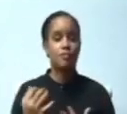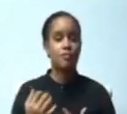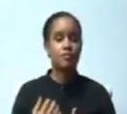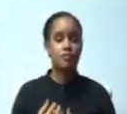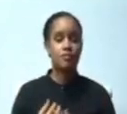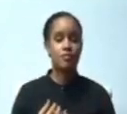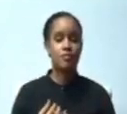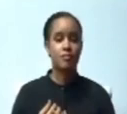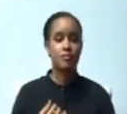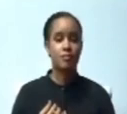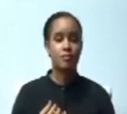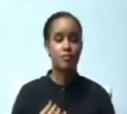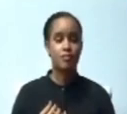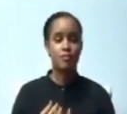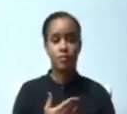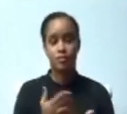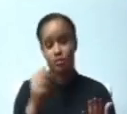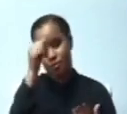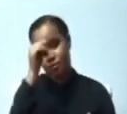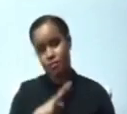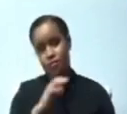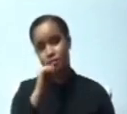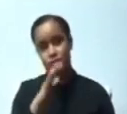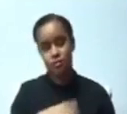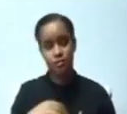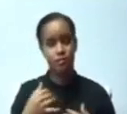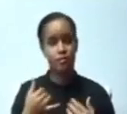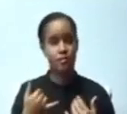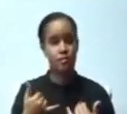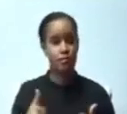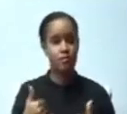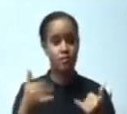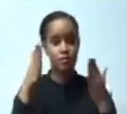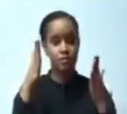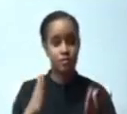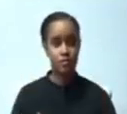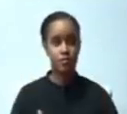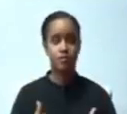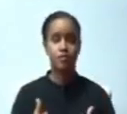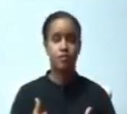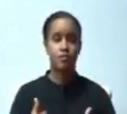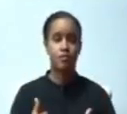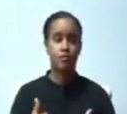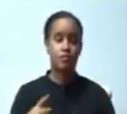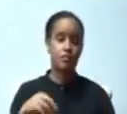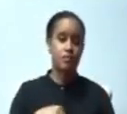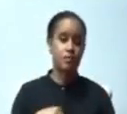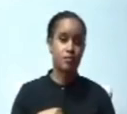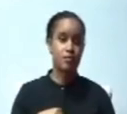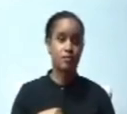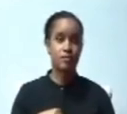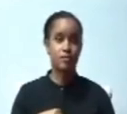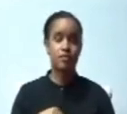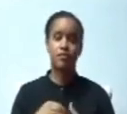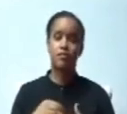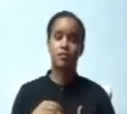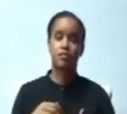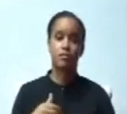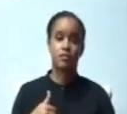playa de hombres y mujeres deportistas que tuvimos en esos Juegos,